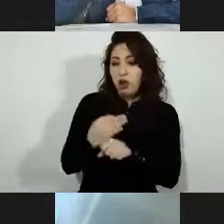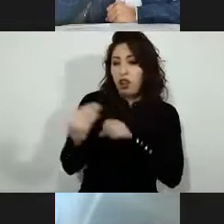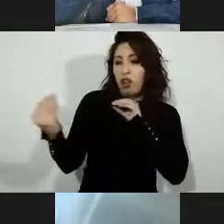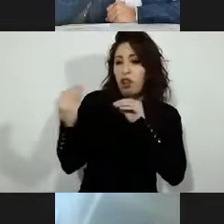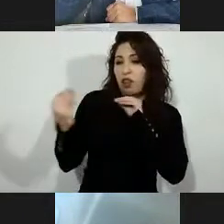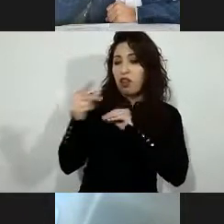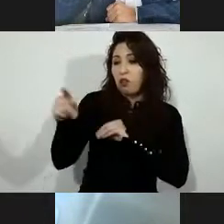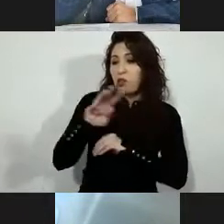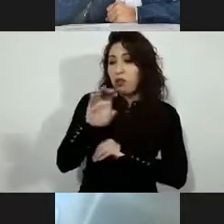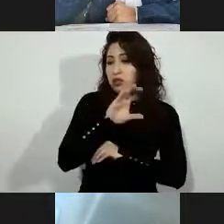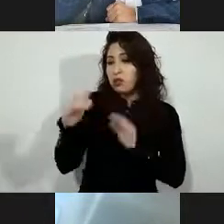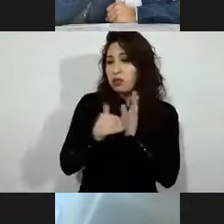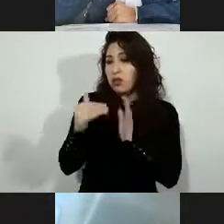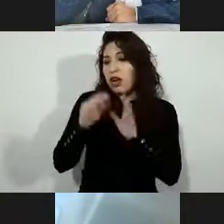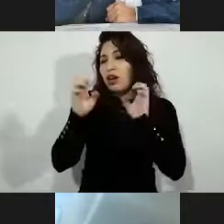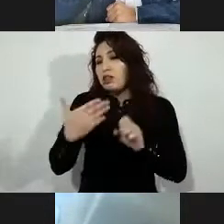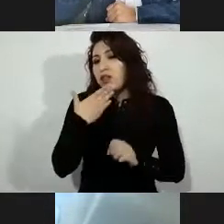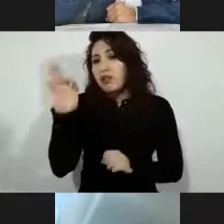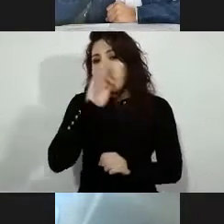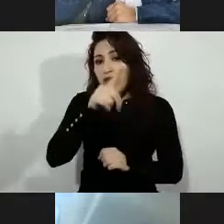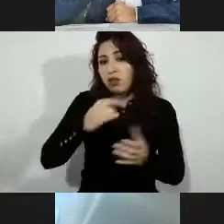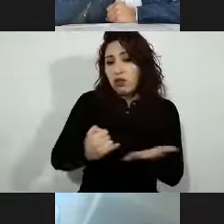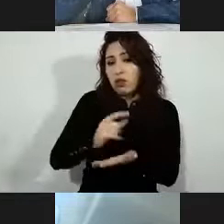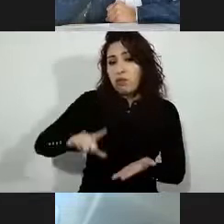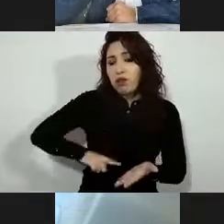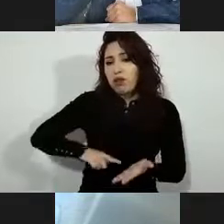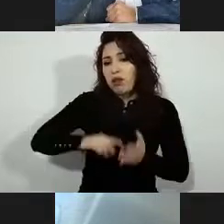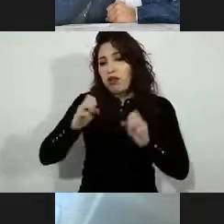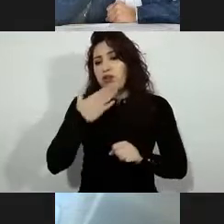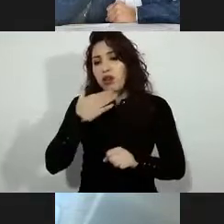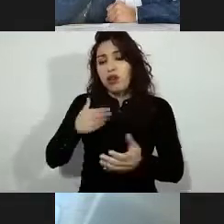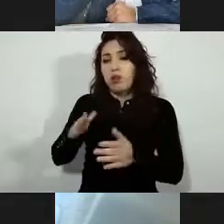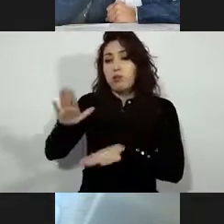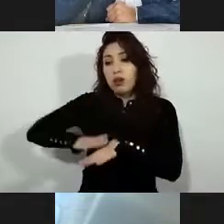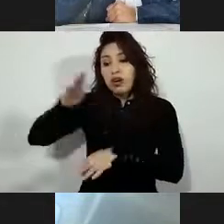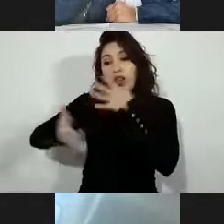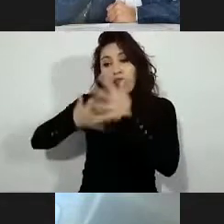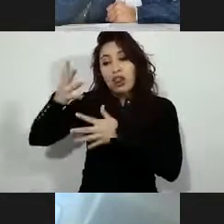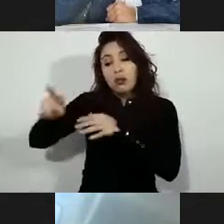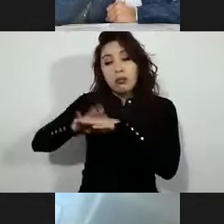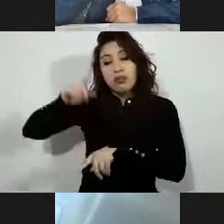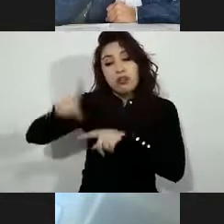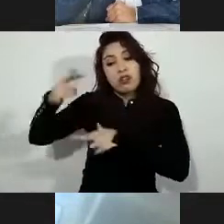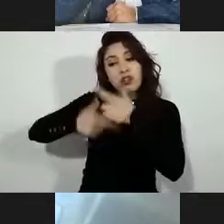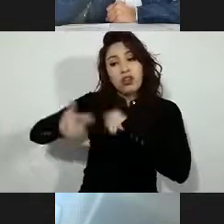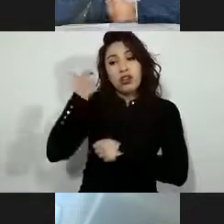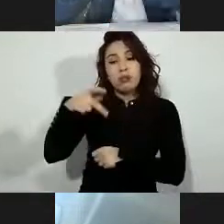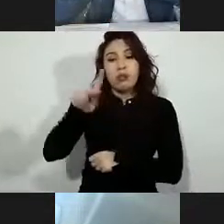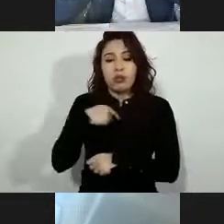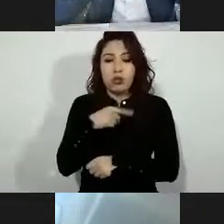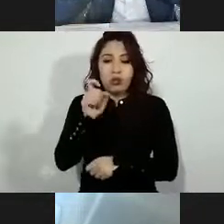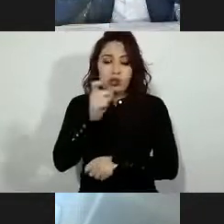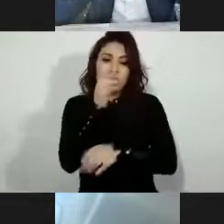400 millones, estamos de acuerdo, si ya así lo decidió el gobierno, no nos vamos a meter en ese lío, pero sí en la parte legal,